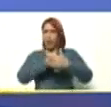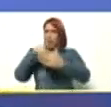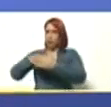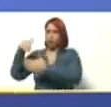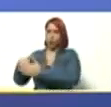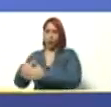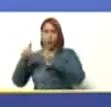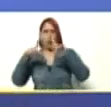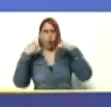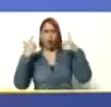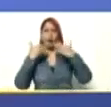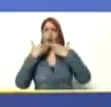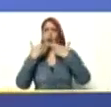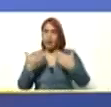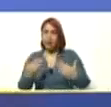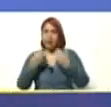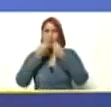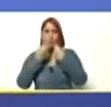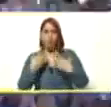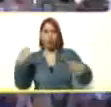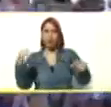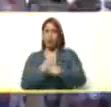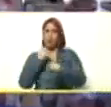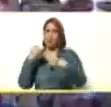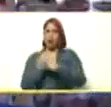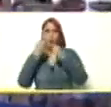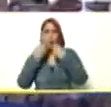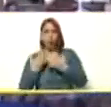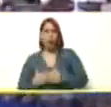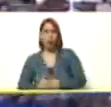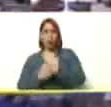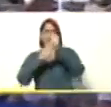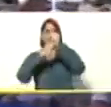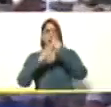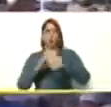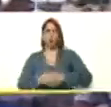aquí. Gracias a la buena gestión, al buen liderazgo.